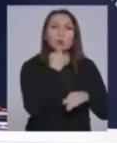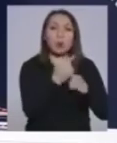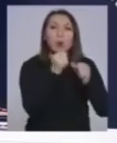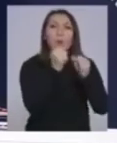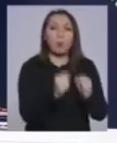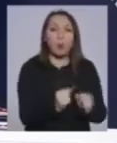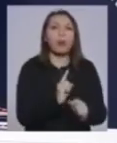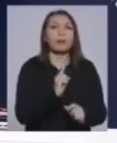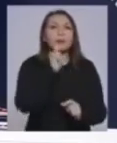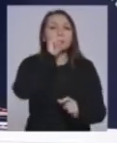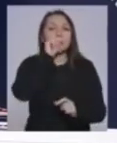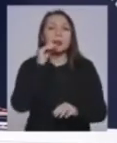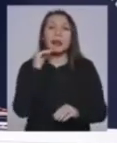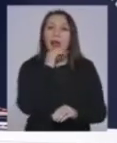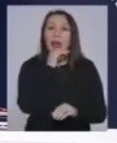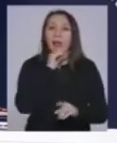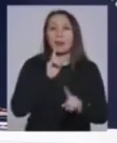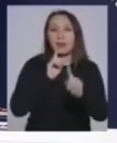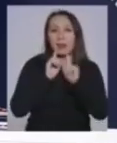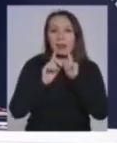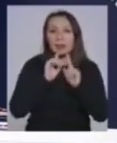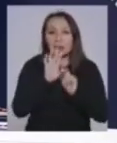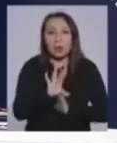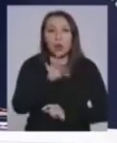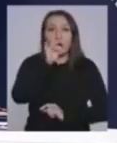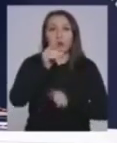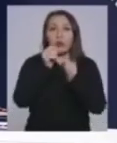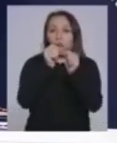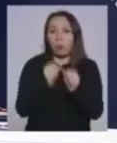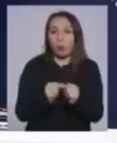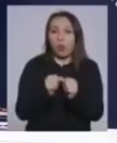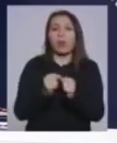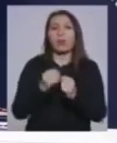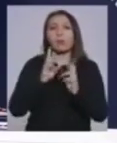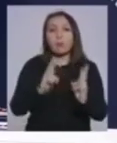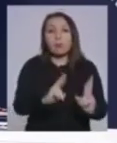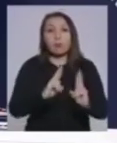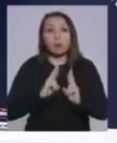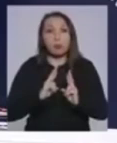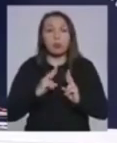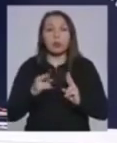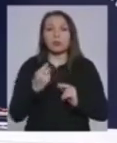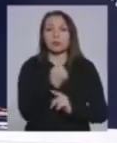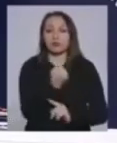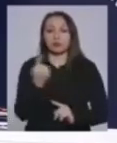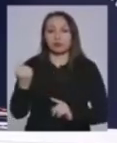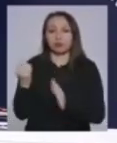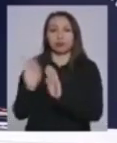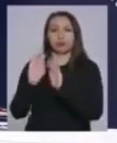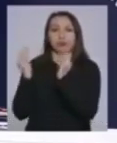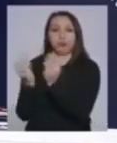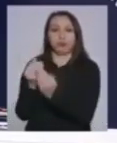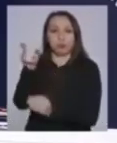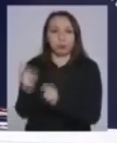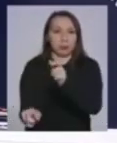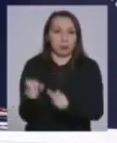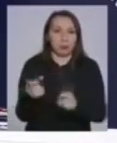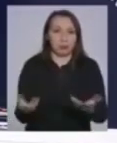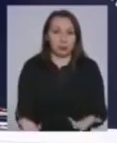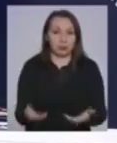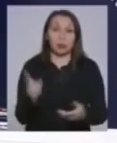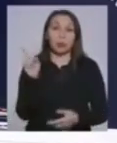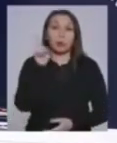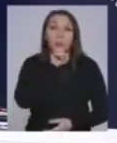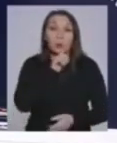hacer el examen oportunamente y de esa manera poder tener los resultados y aislar a las personas. Finalmente,